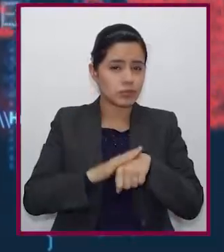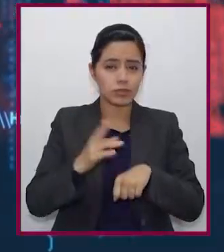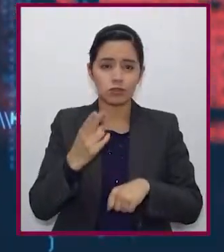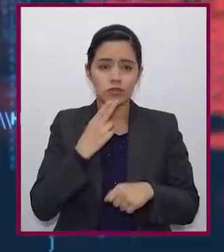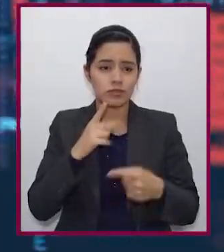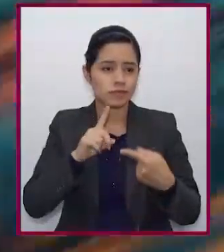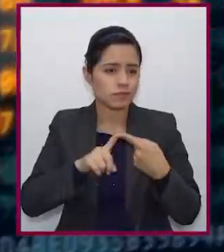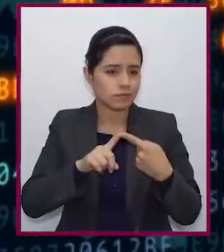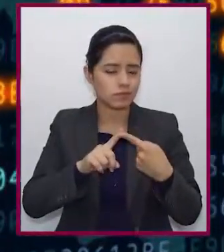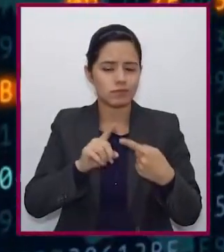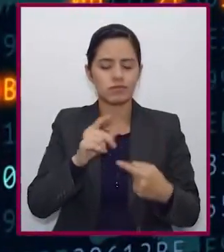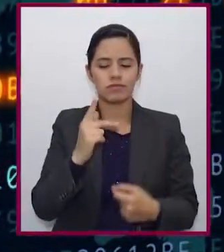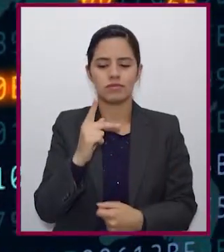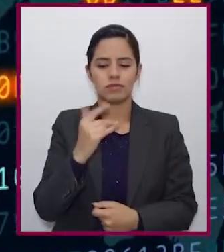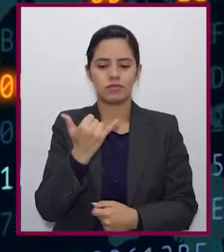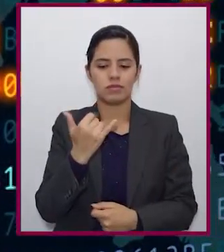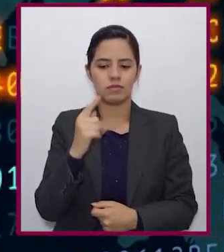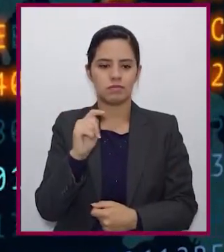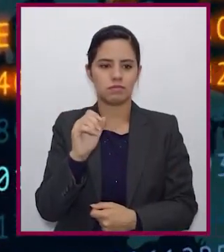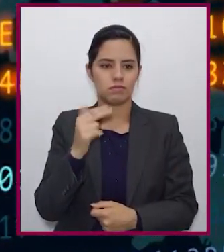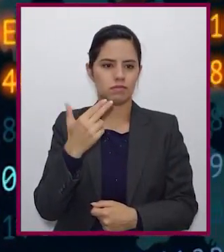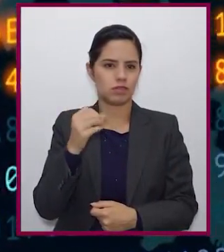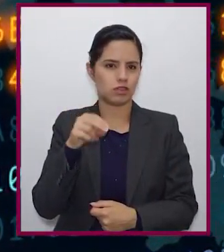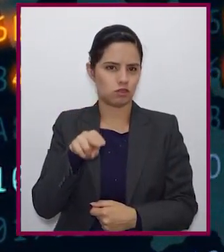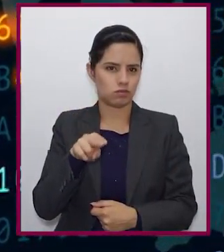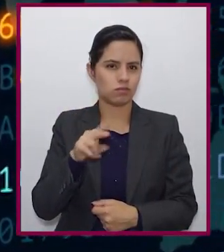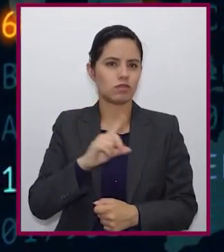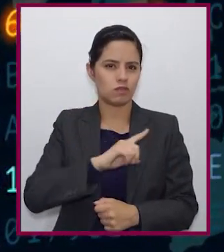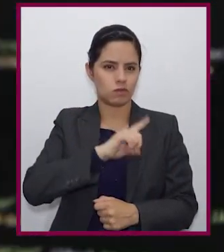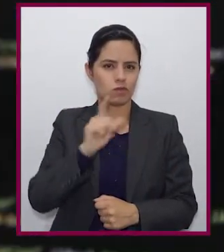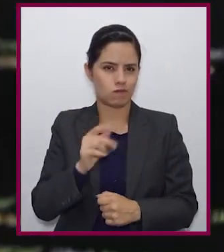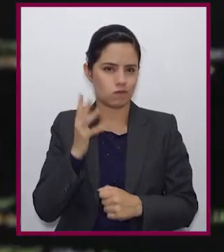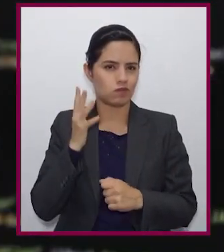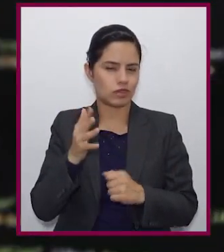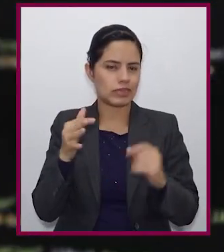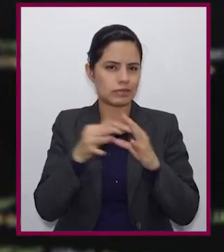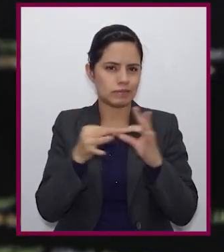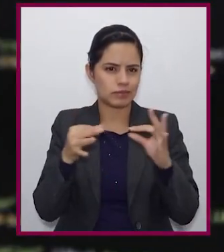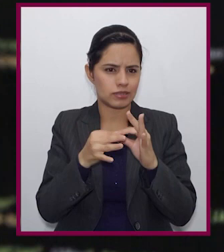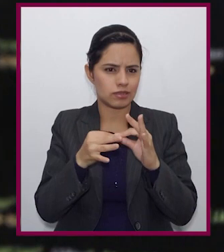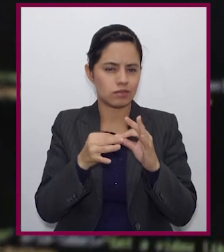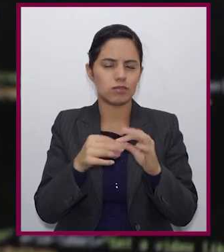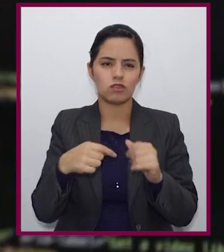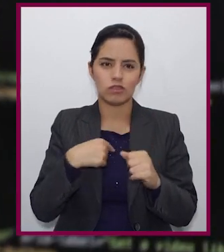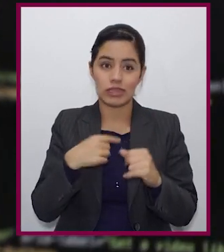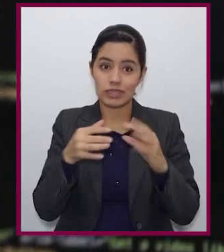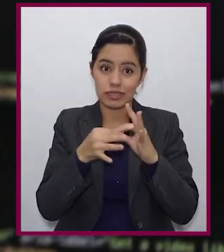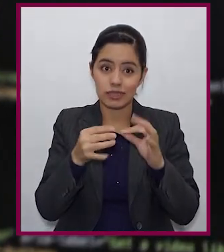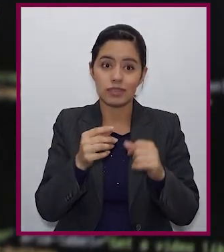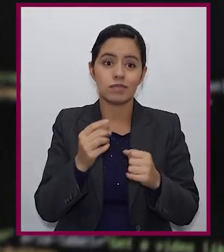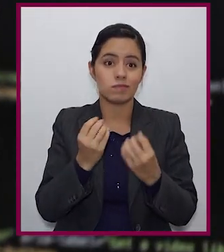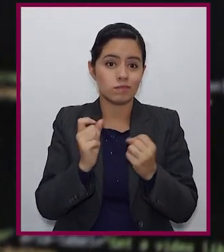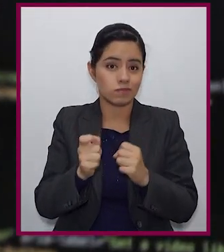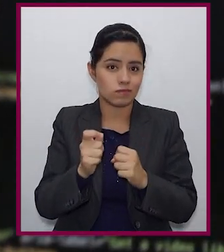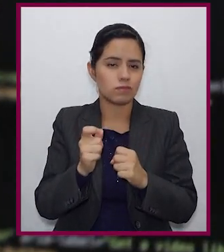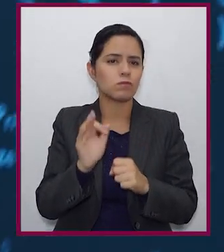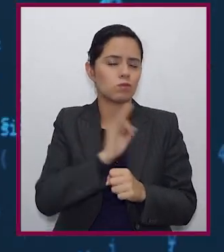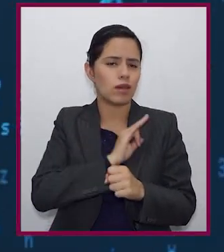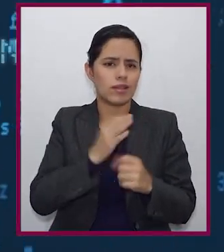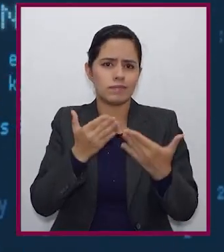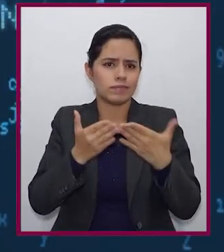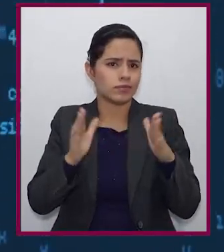nuestros días se llama Python. También hablaremos de él en un futuro. Solo les adelanto que es muy popular por ser de código